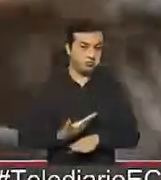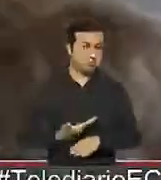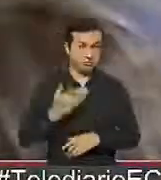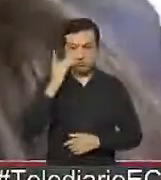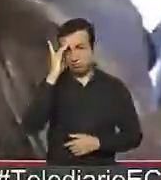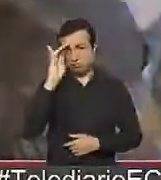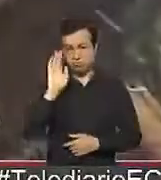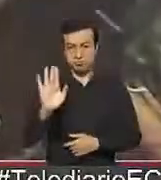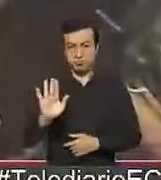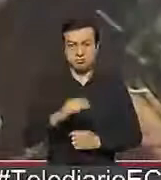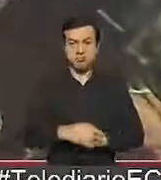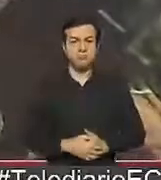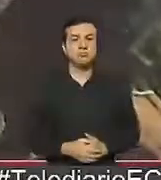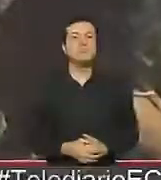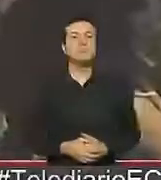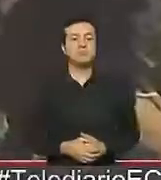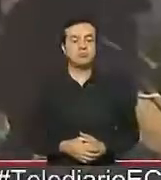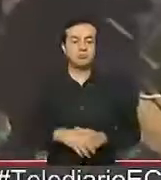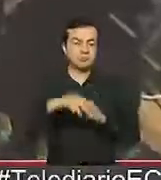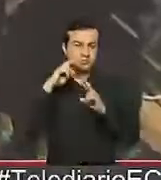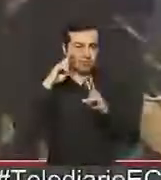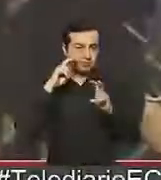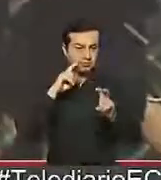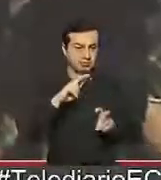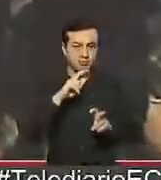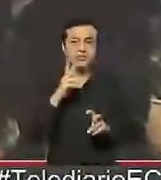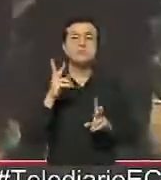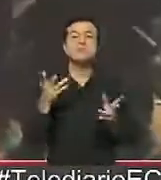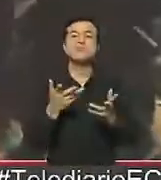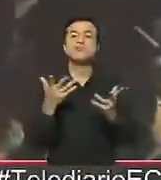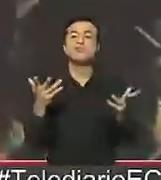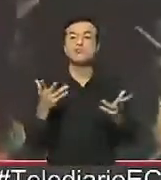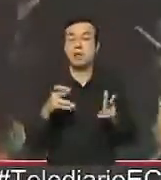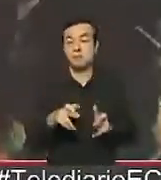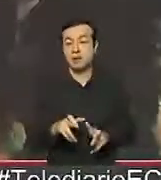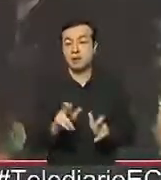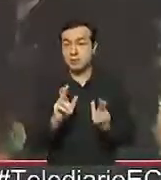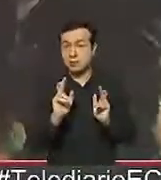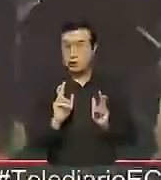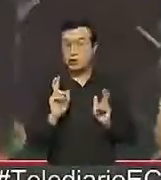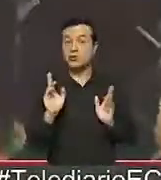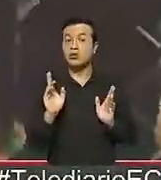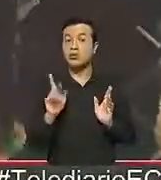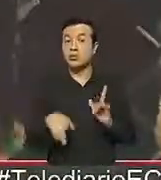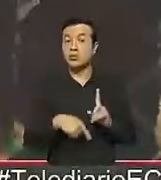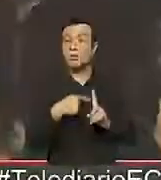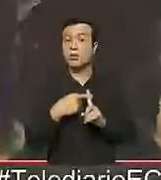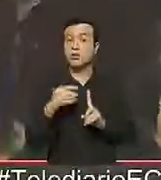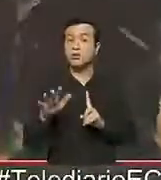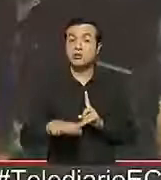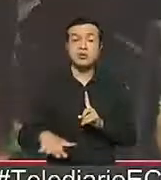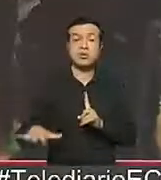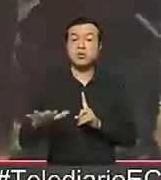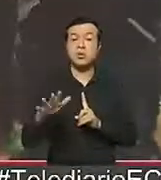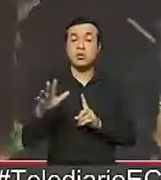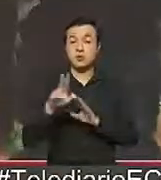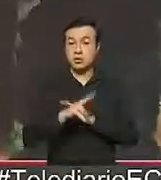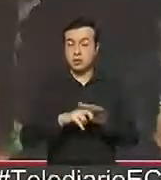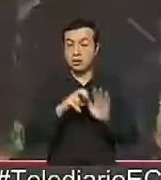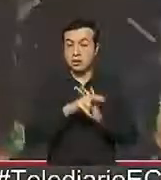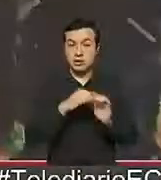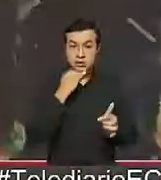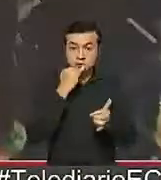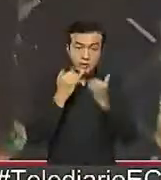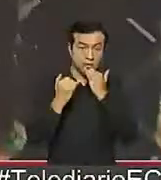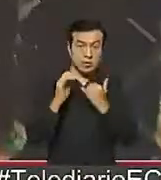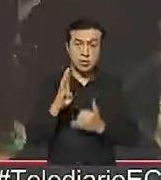Medios Públicos. Una investigación adicional sobre los permisos y abastecimientos que se realizaron en las operaciones mineras ilegales